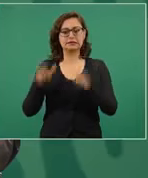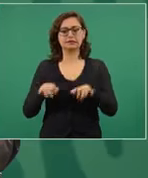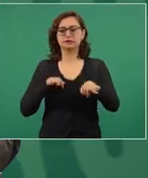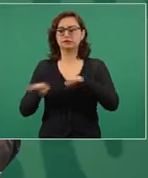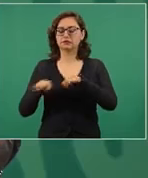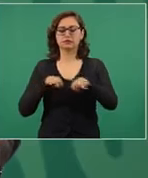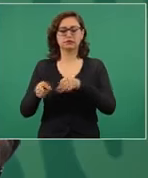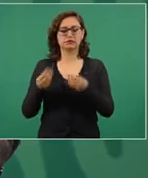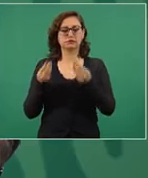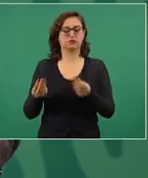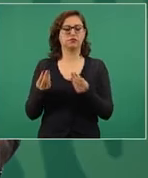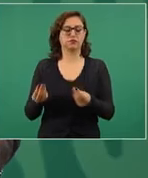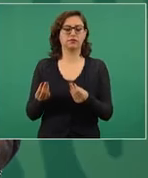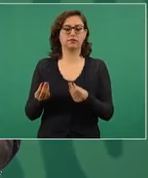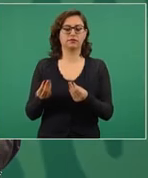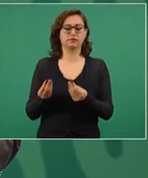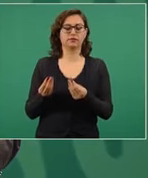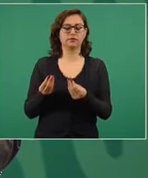Se requieren